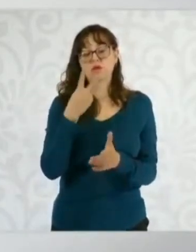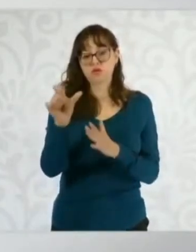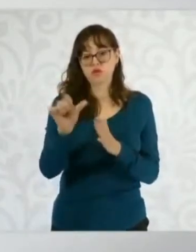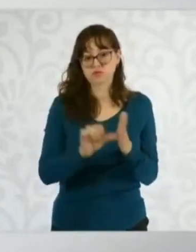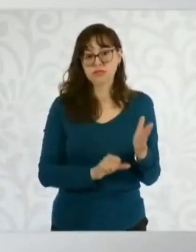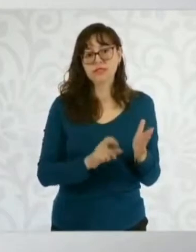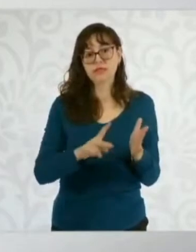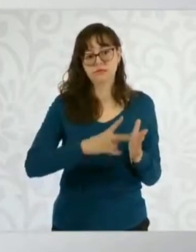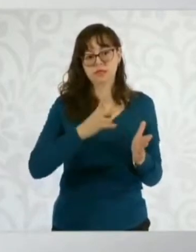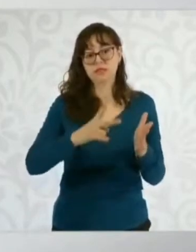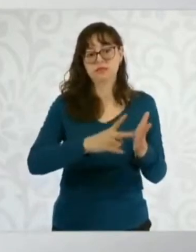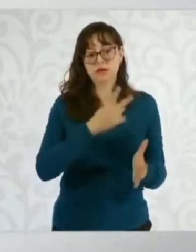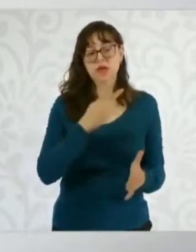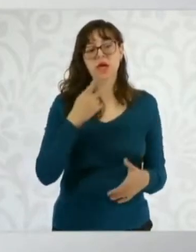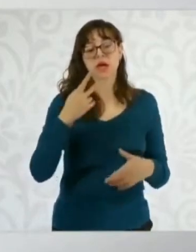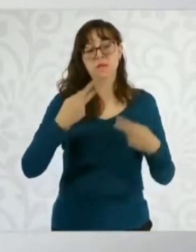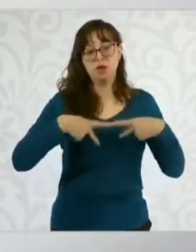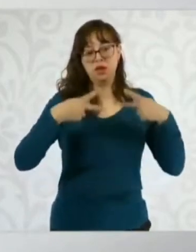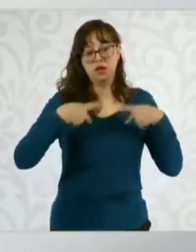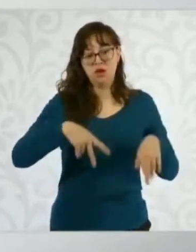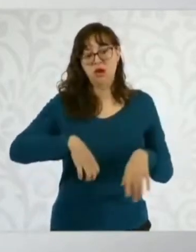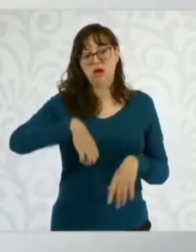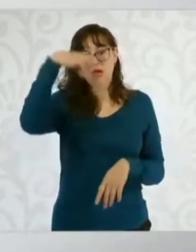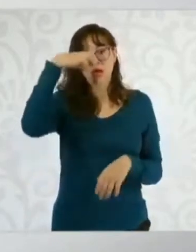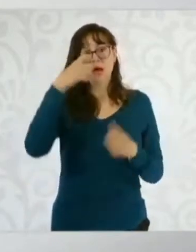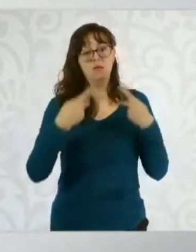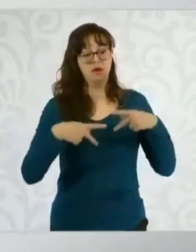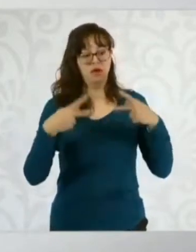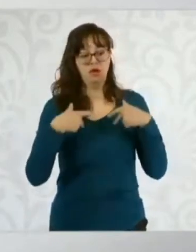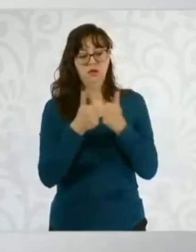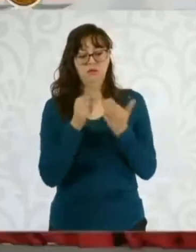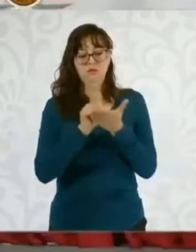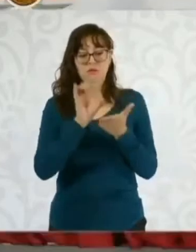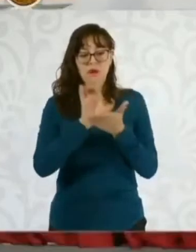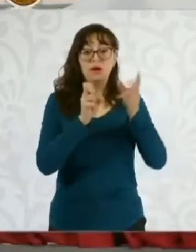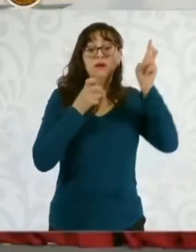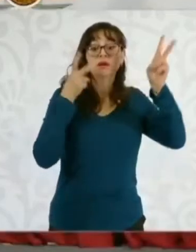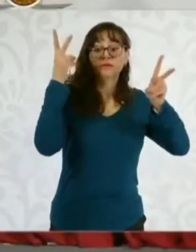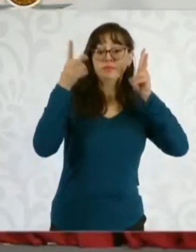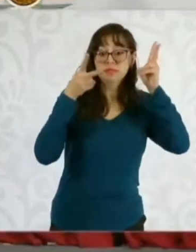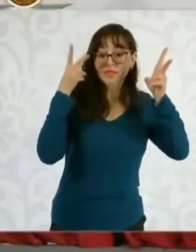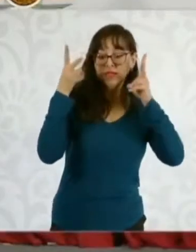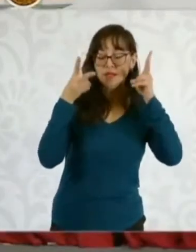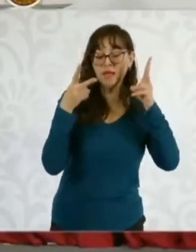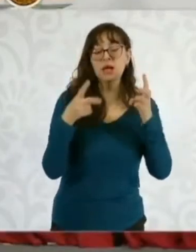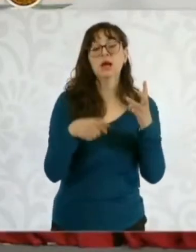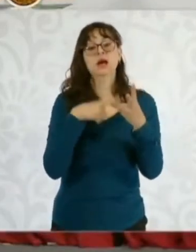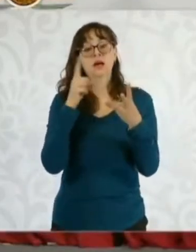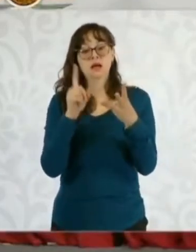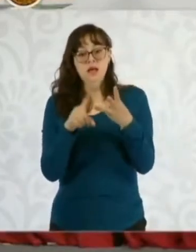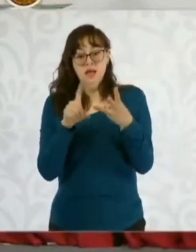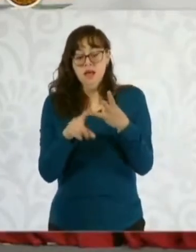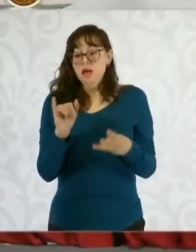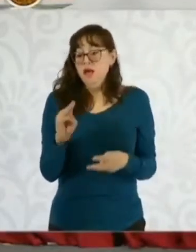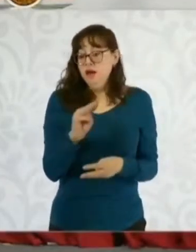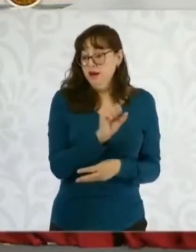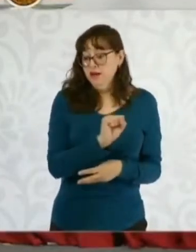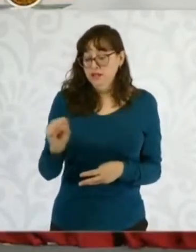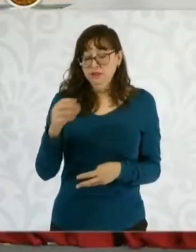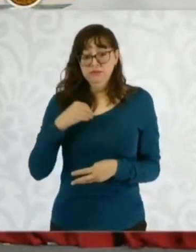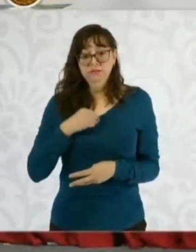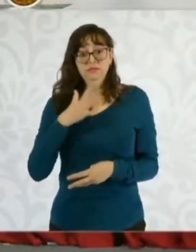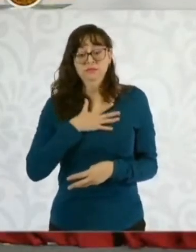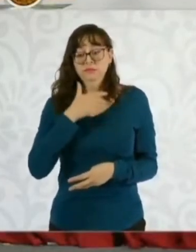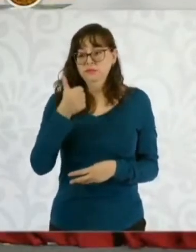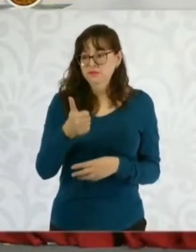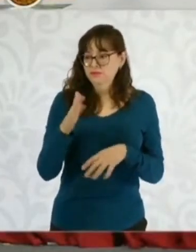una o dos veces cada 2 meses a adultos mayores y personas con discapacidad. La tercera prioridad es fortalecer al IMSS-Bienestar para que se vuelva efectivamente